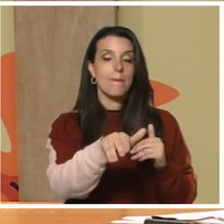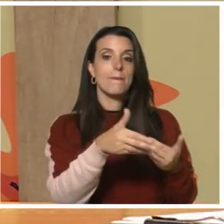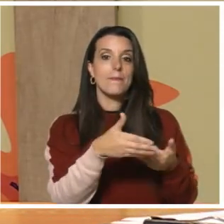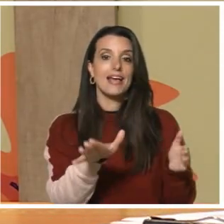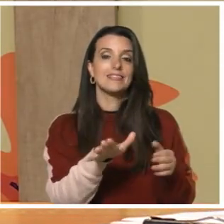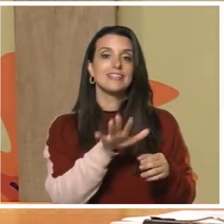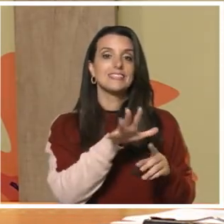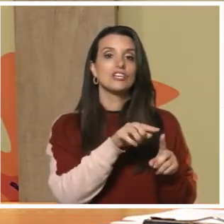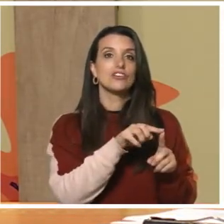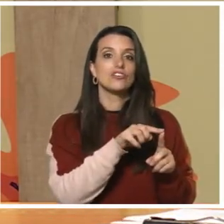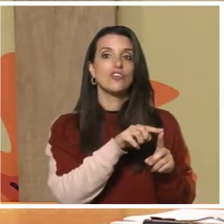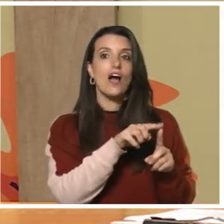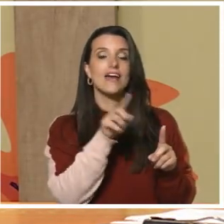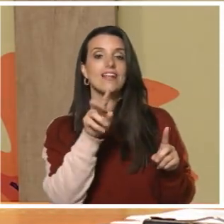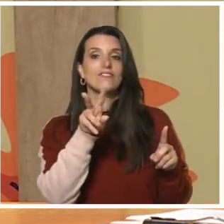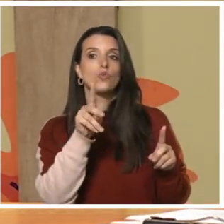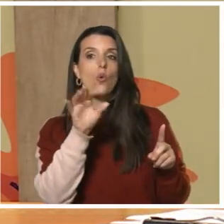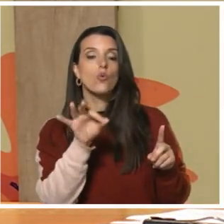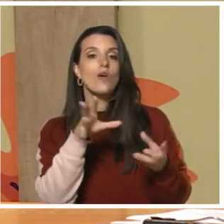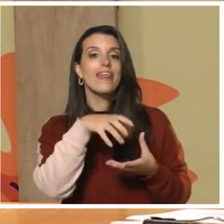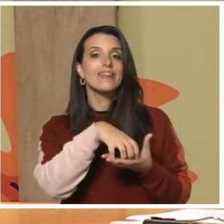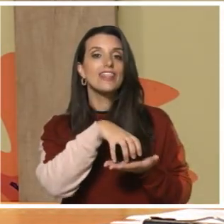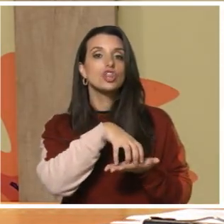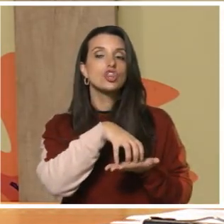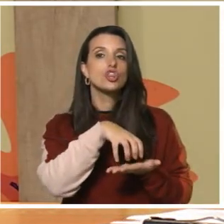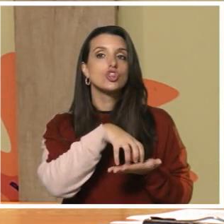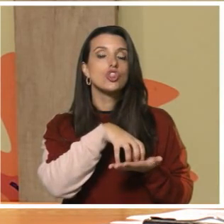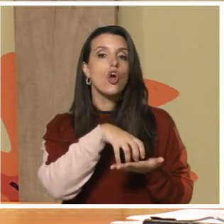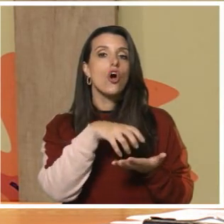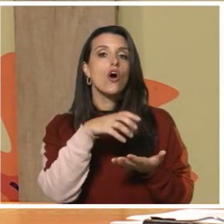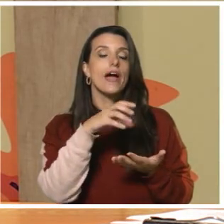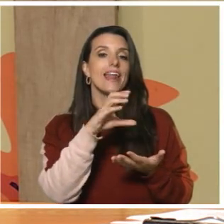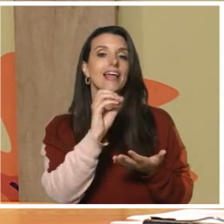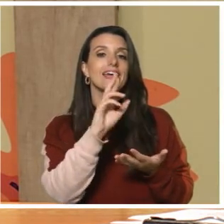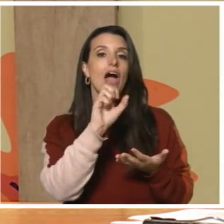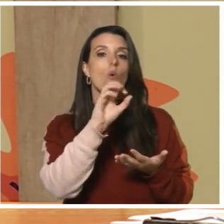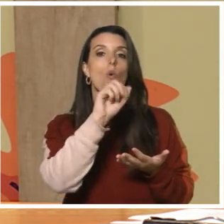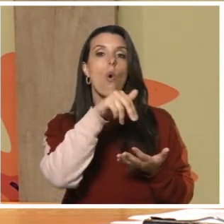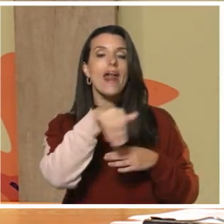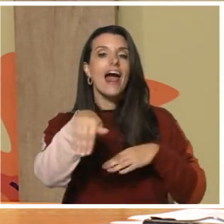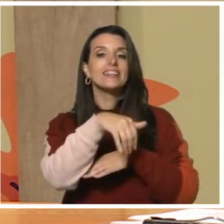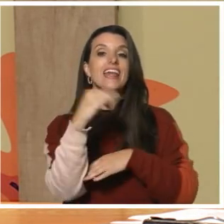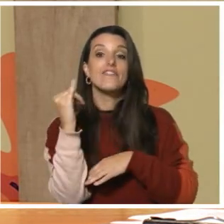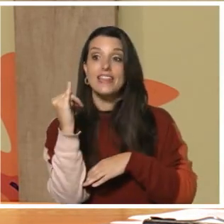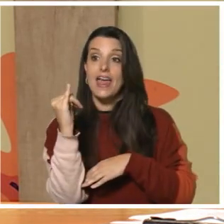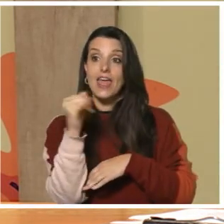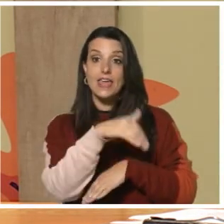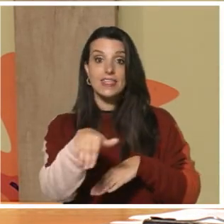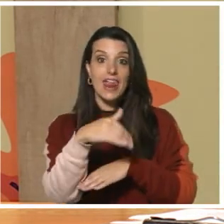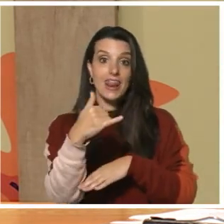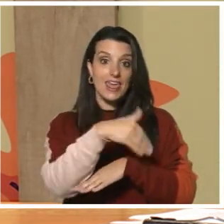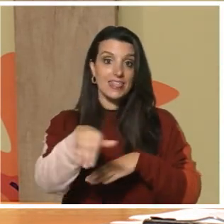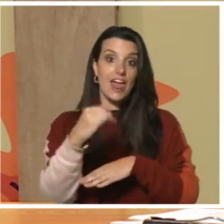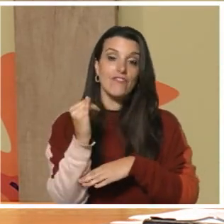arrancamos de 5 a 21. Estamos dentro del mercado de los horneros en el Car World Center, que está allí en ruta interbalnearia al kilómetro